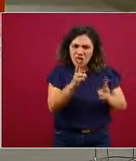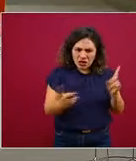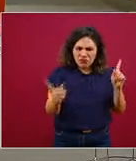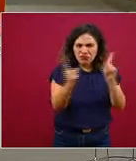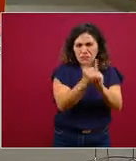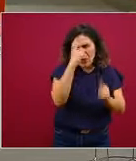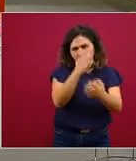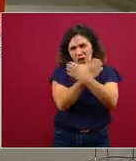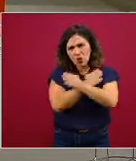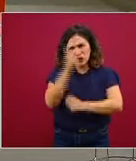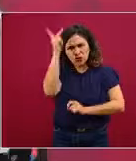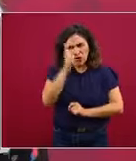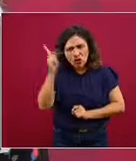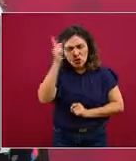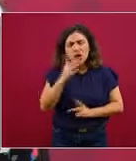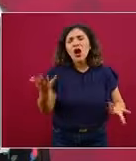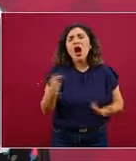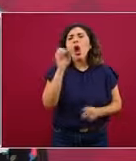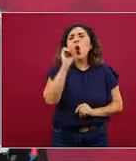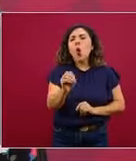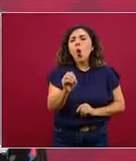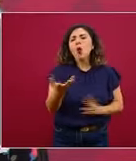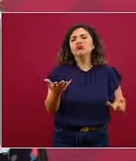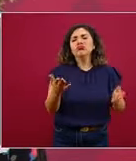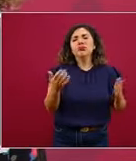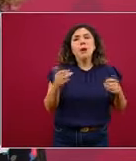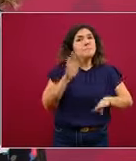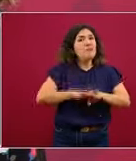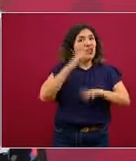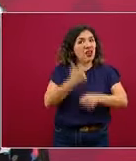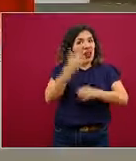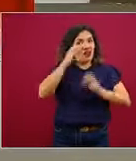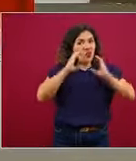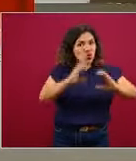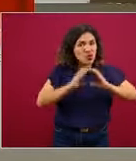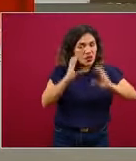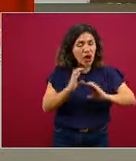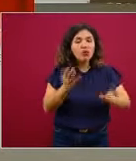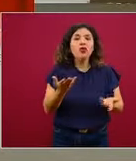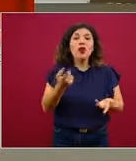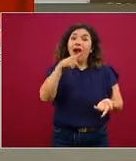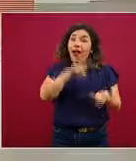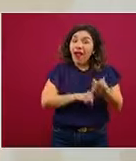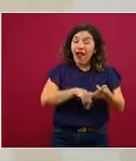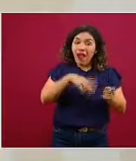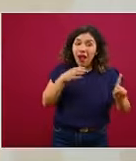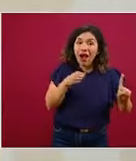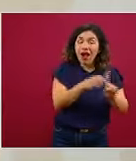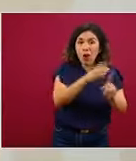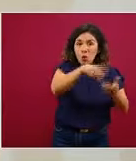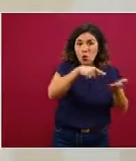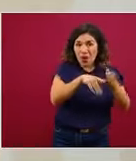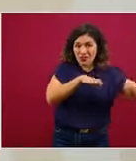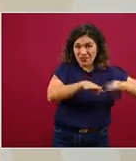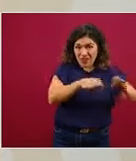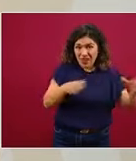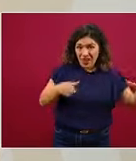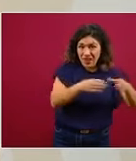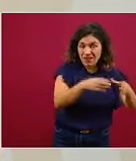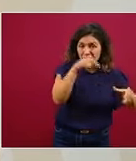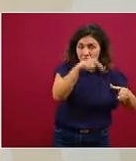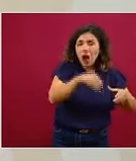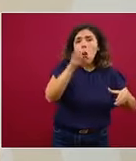psicoeducación, promoviendo medidas de autocuidado. Al interior de los centros laborales, así como